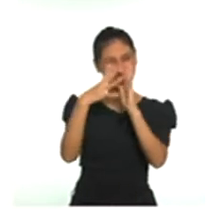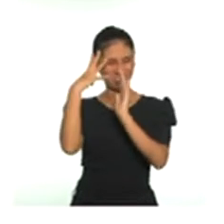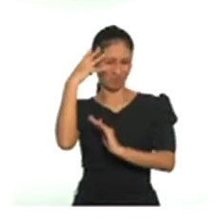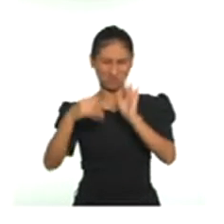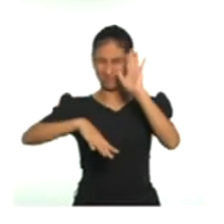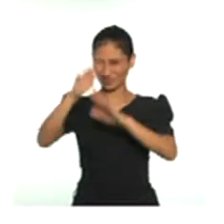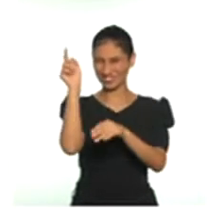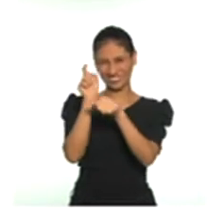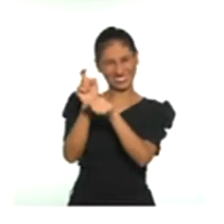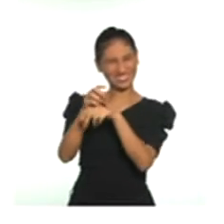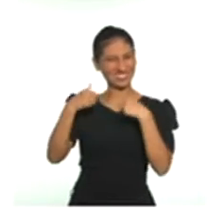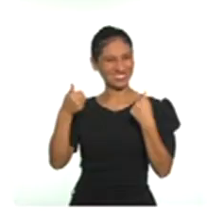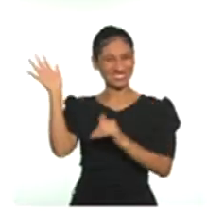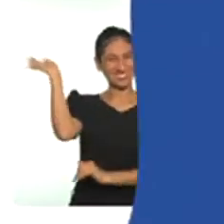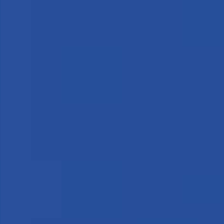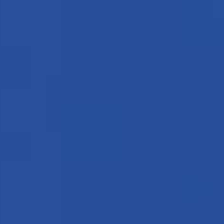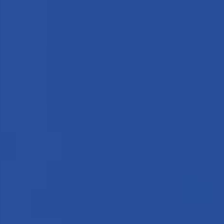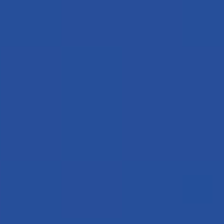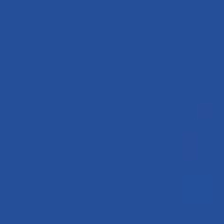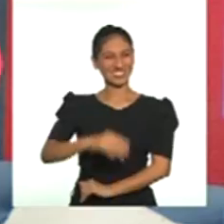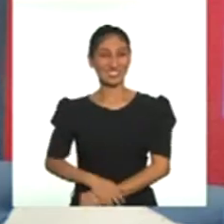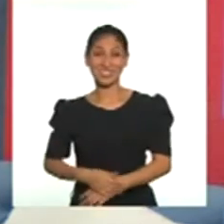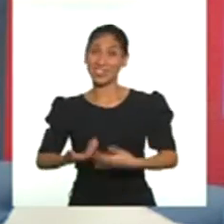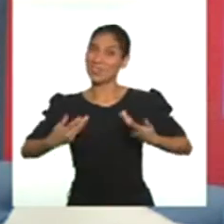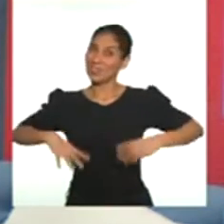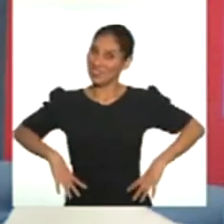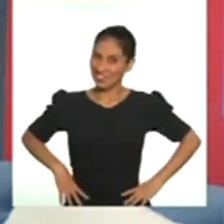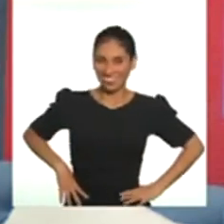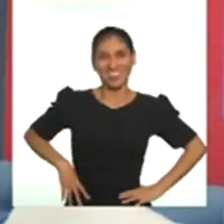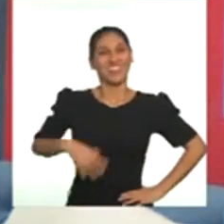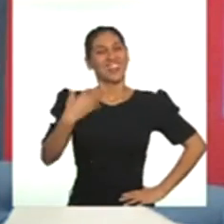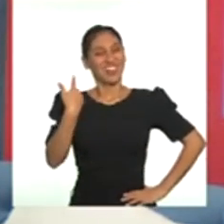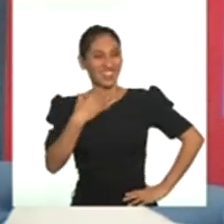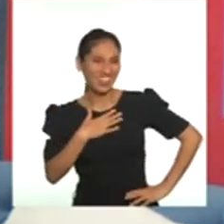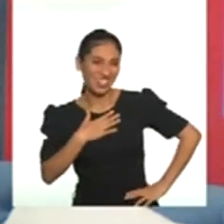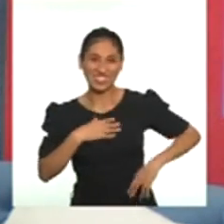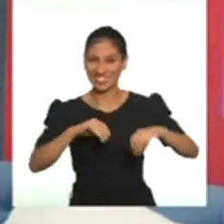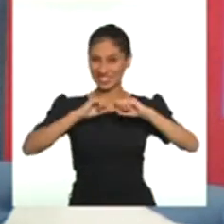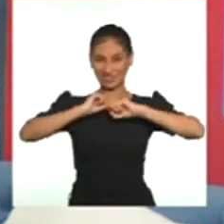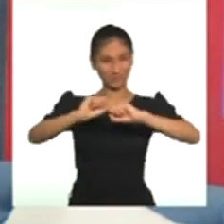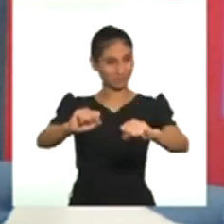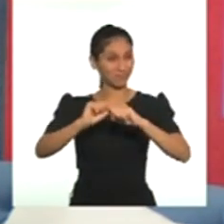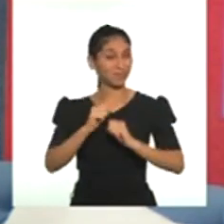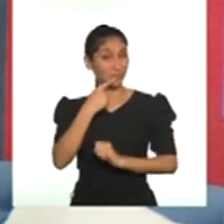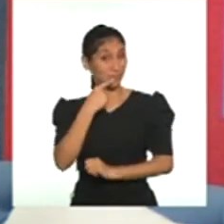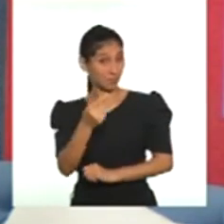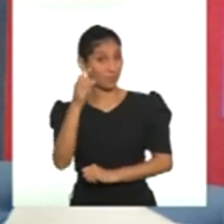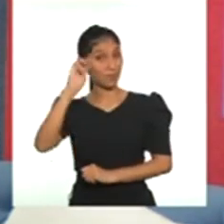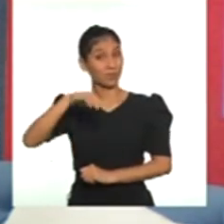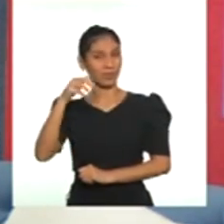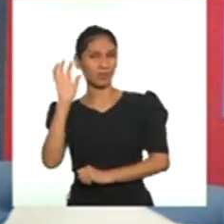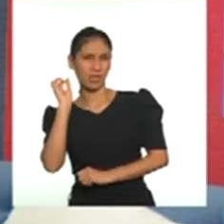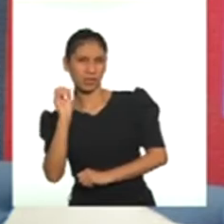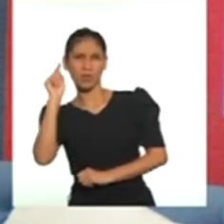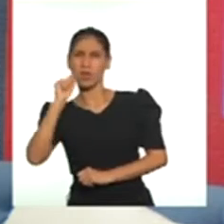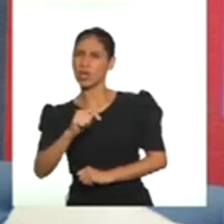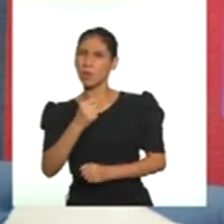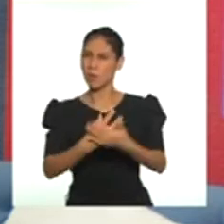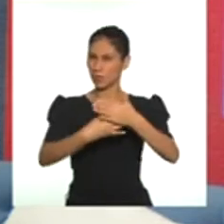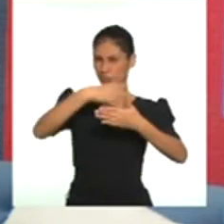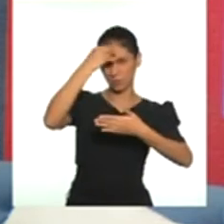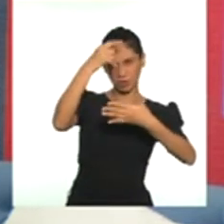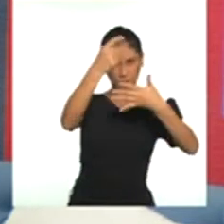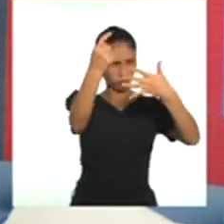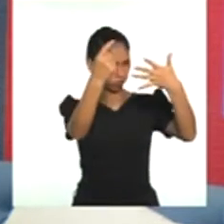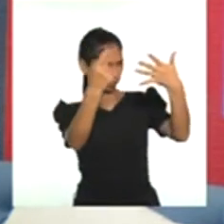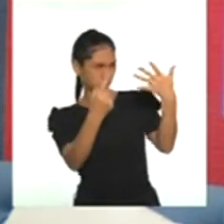al maestro. ¡Nos vemos! ¡Uf! Ya me siento con más ganas. Como dijo Mario, ahora conoceremos cómo